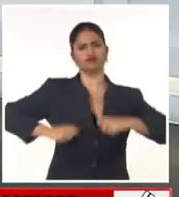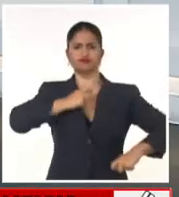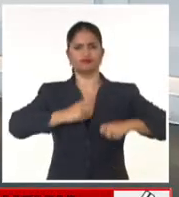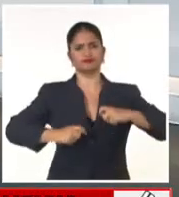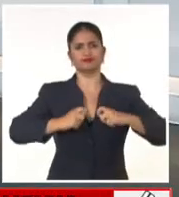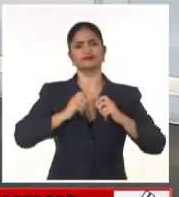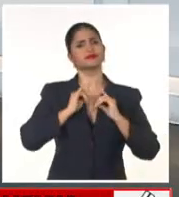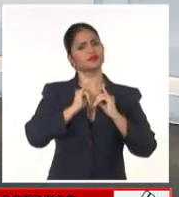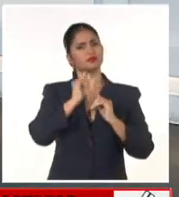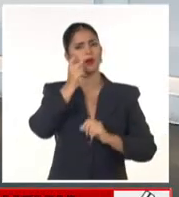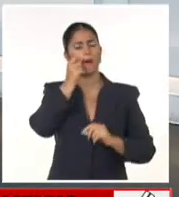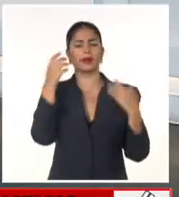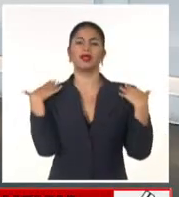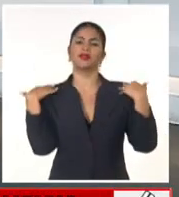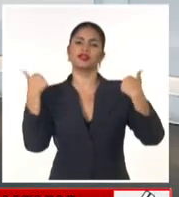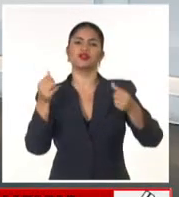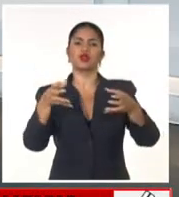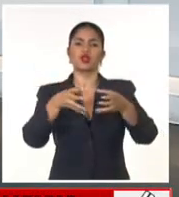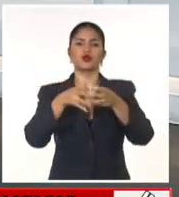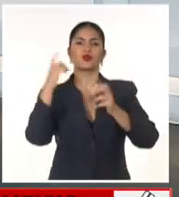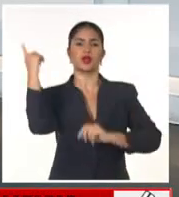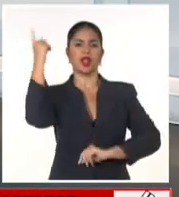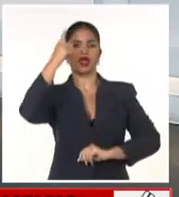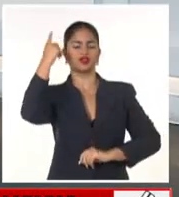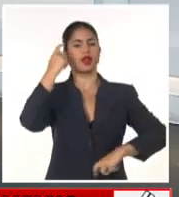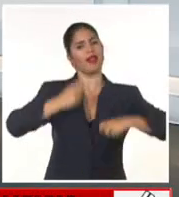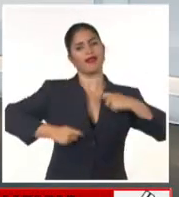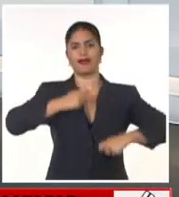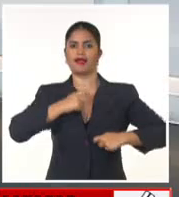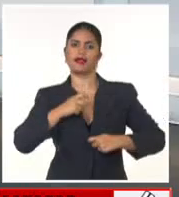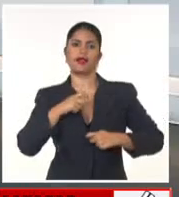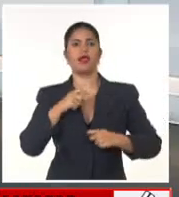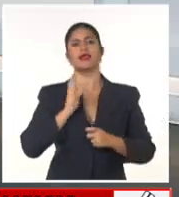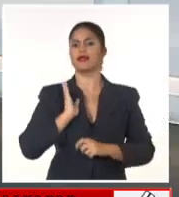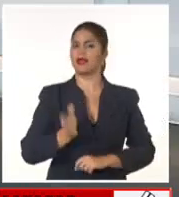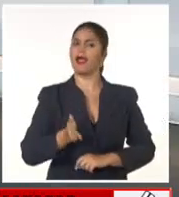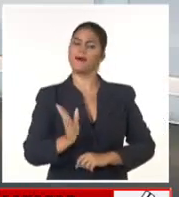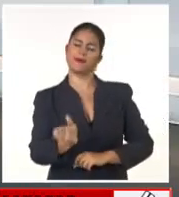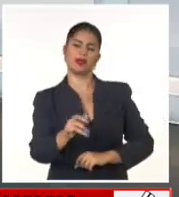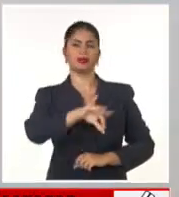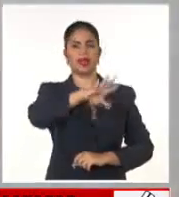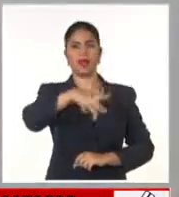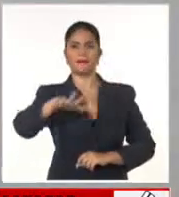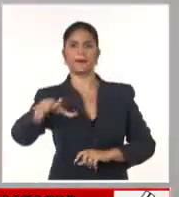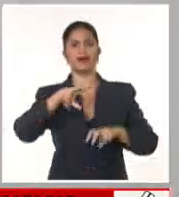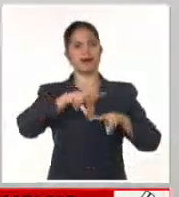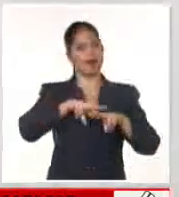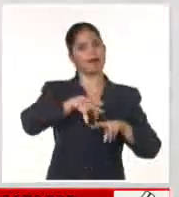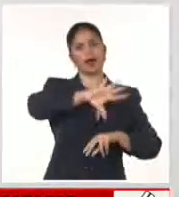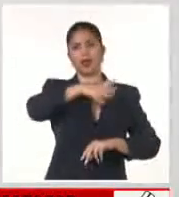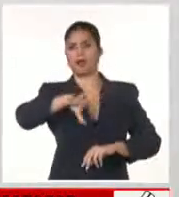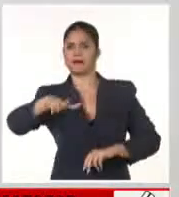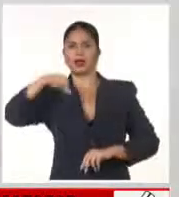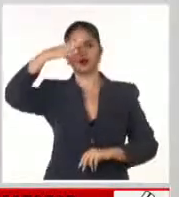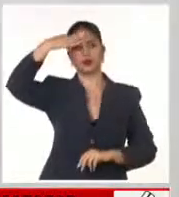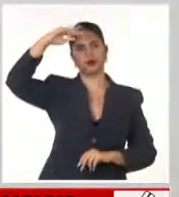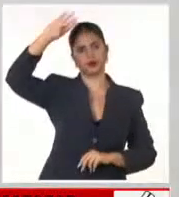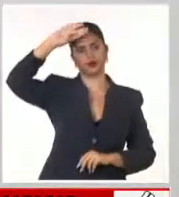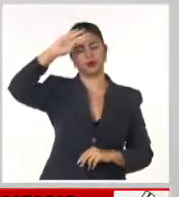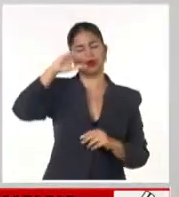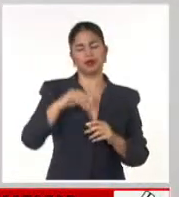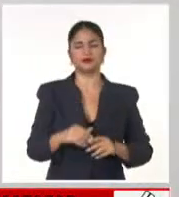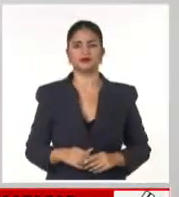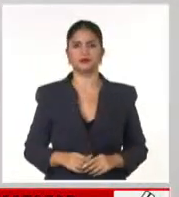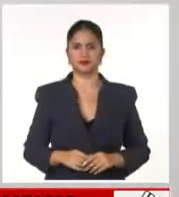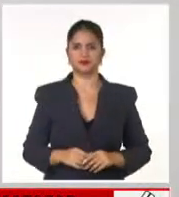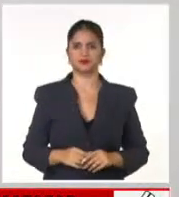Gatorno, director de la Comisión Nacional de Carreras y Caminatas Maravana, Maracuba. Bien, en estos momentos ya